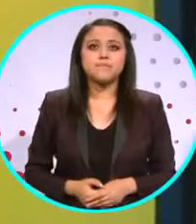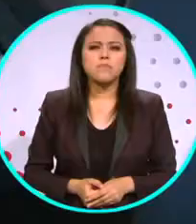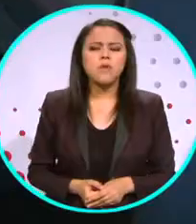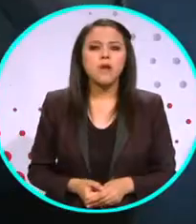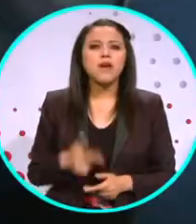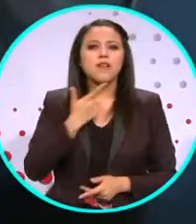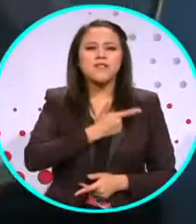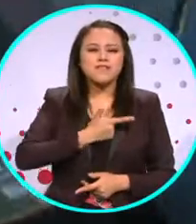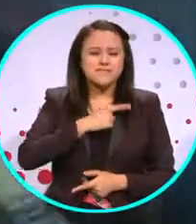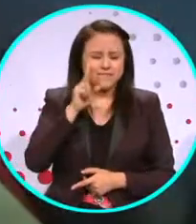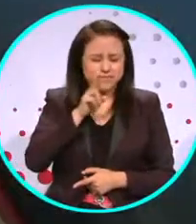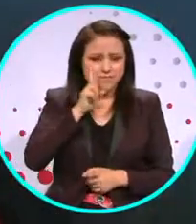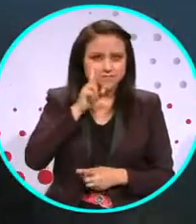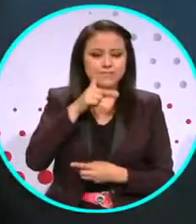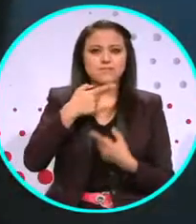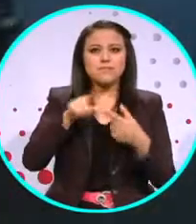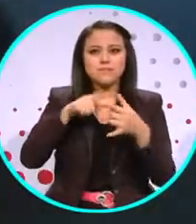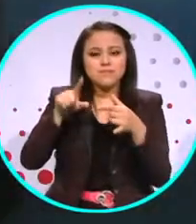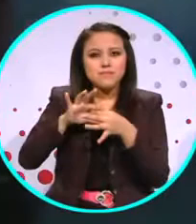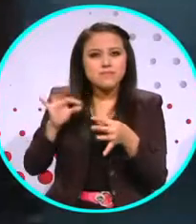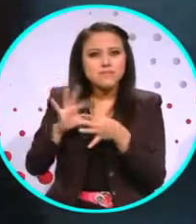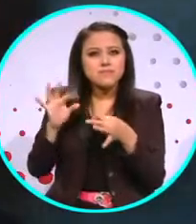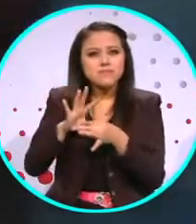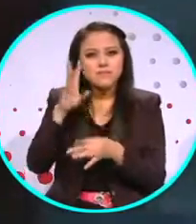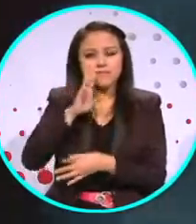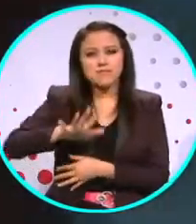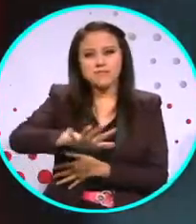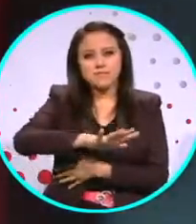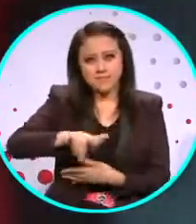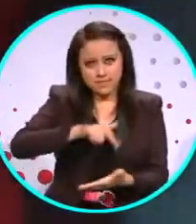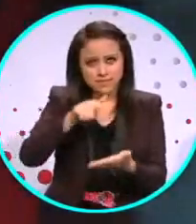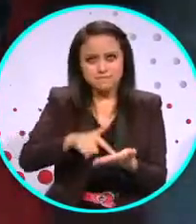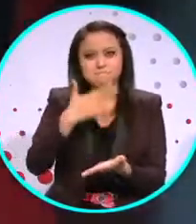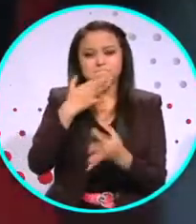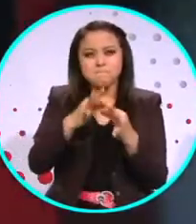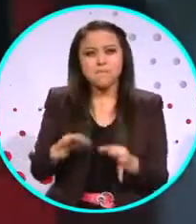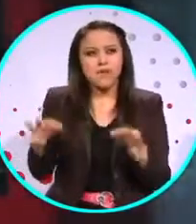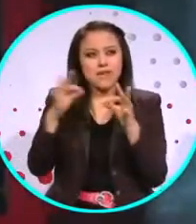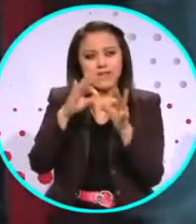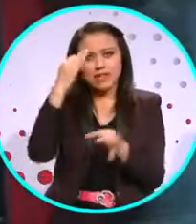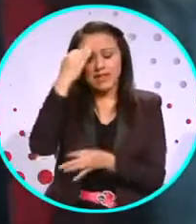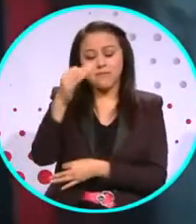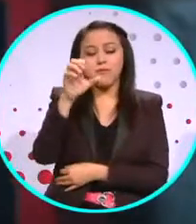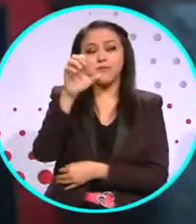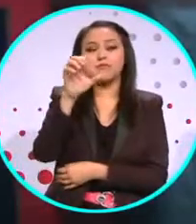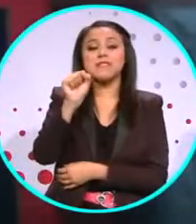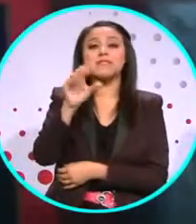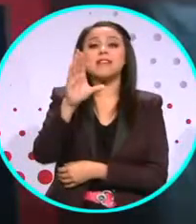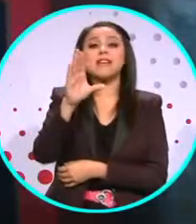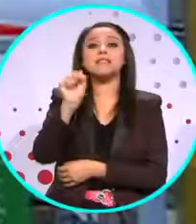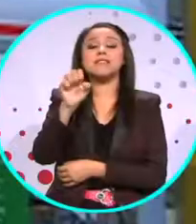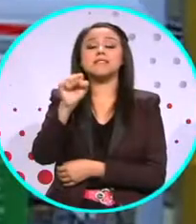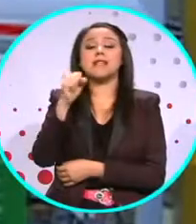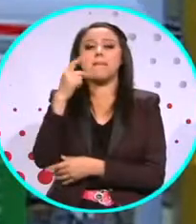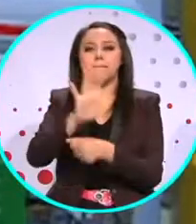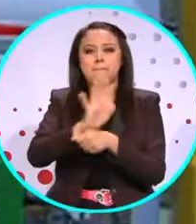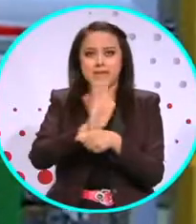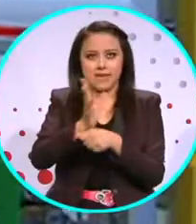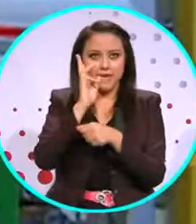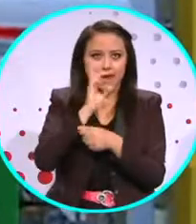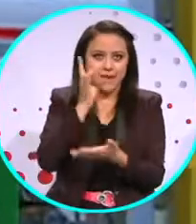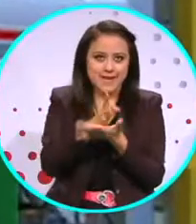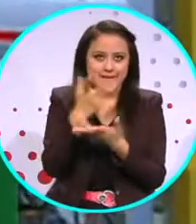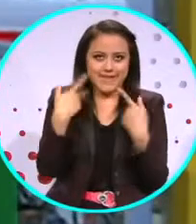Su voz trascendió fronteras. Pedro Infante es uno de los íconos de la época de oro. Más de 60 películas lo convirtieron en el ídolo mexicano.